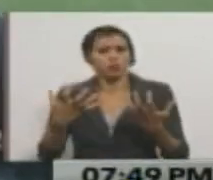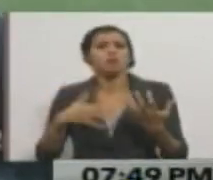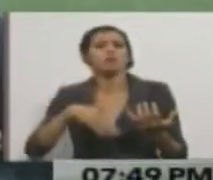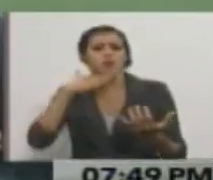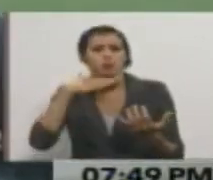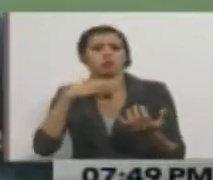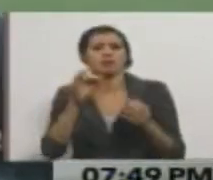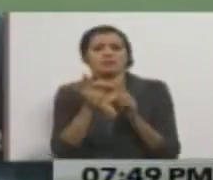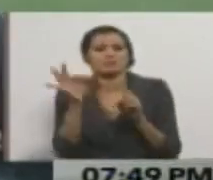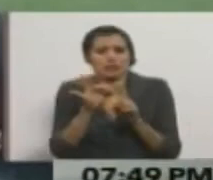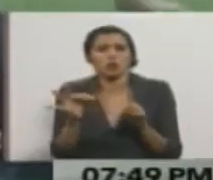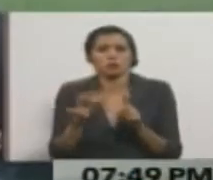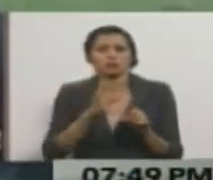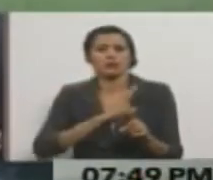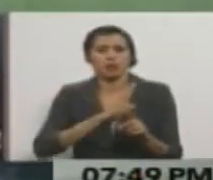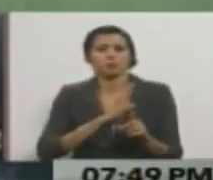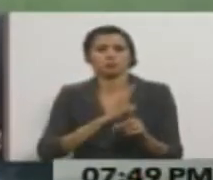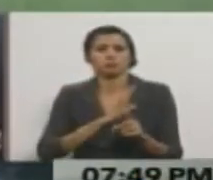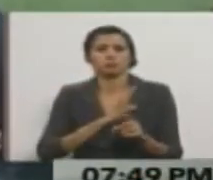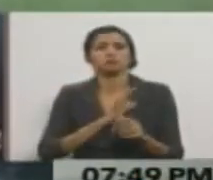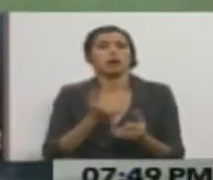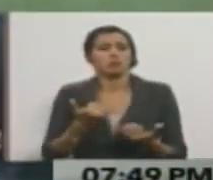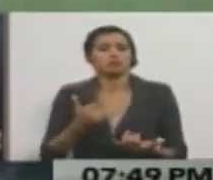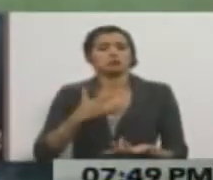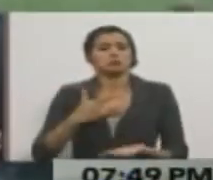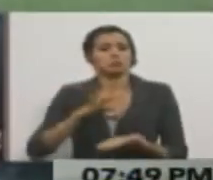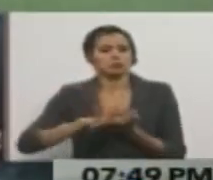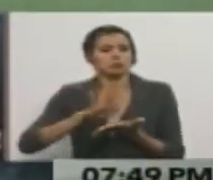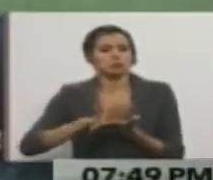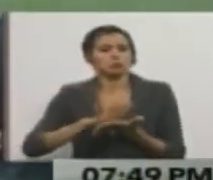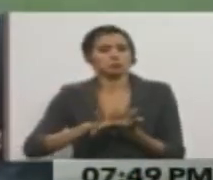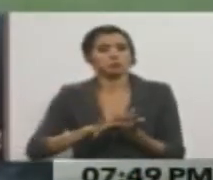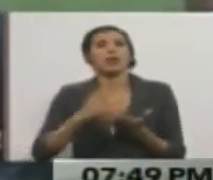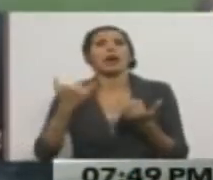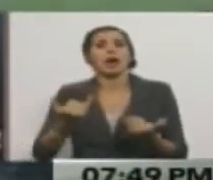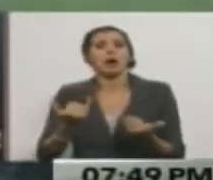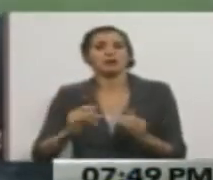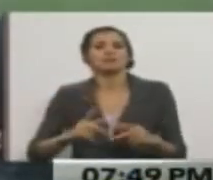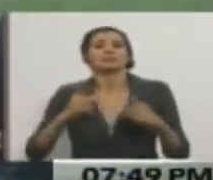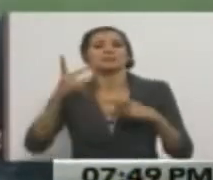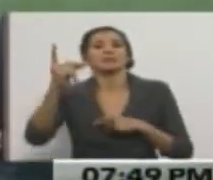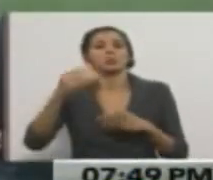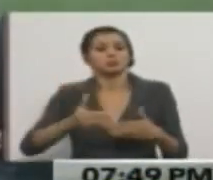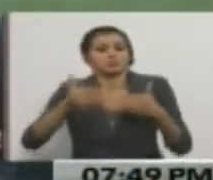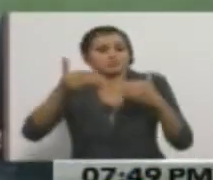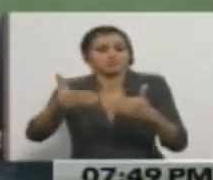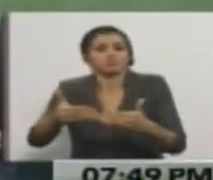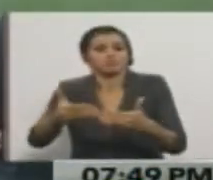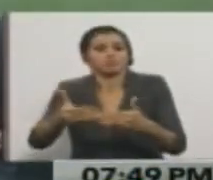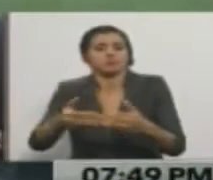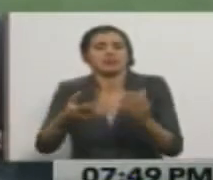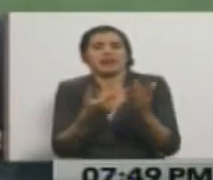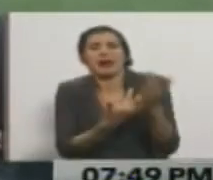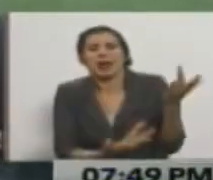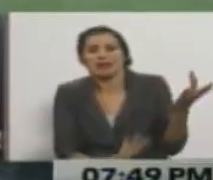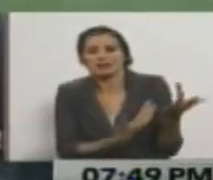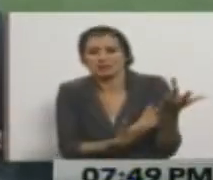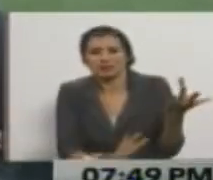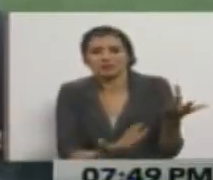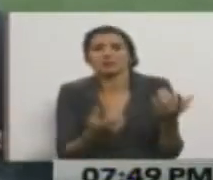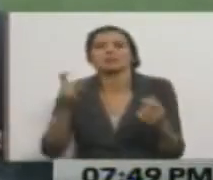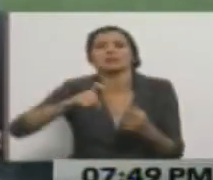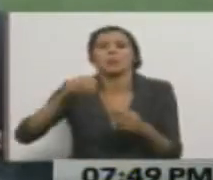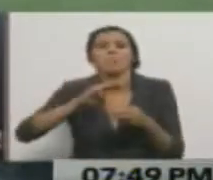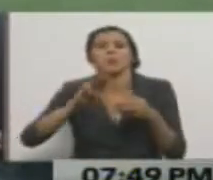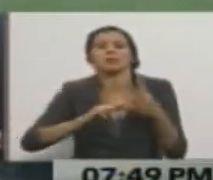poder, digamos, tener cierta tranquilidad. Ahora viene la segunda fase. Tenemos el tema de las grasas, tenemos uh-huh. el tema